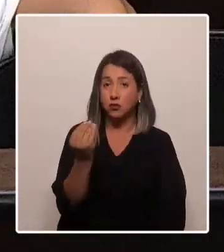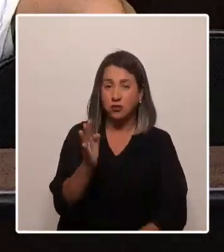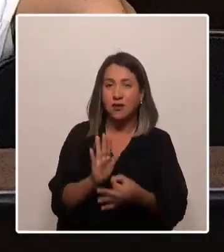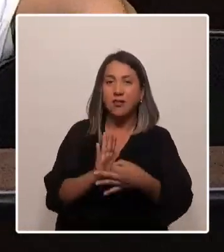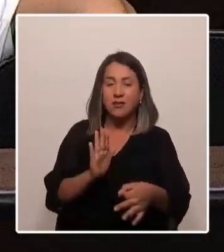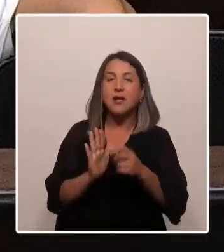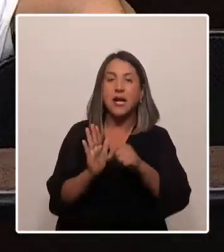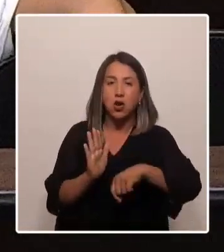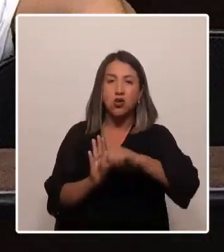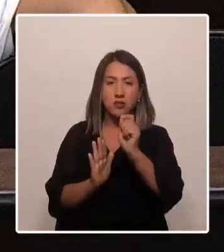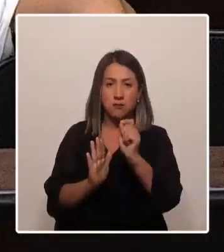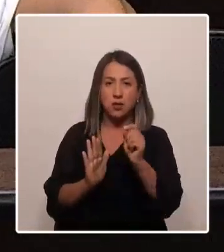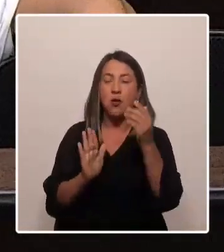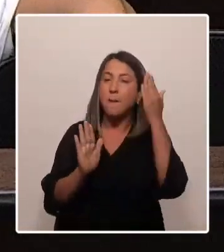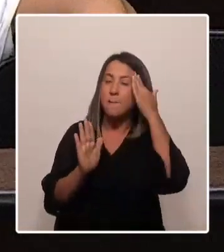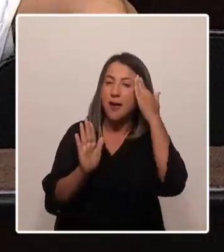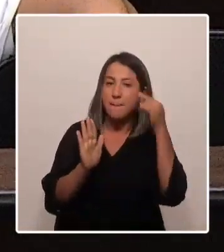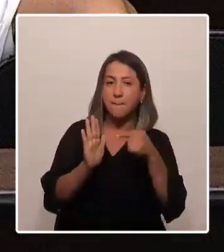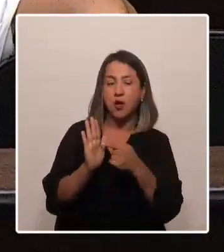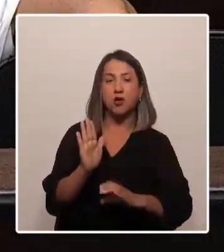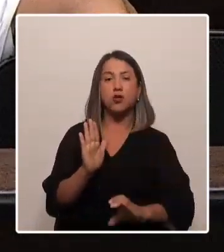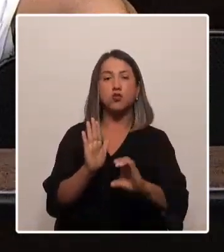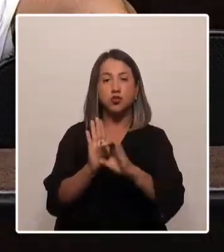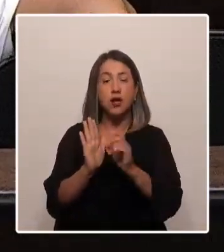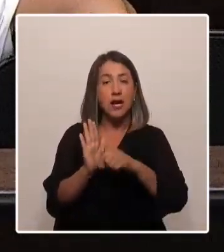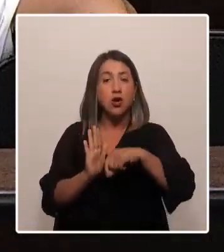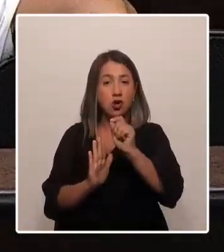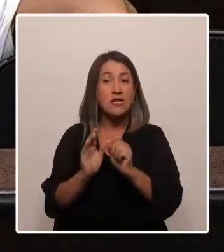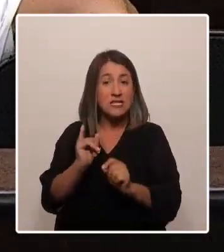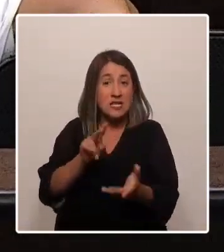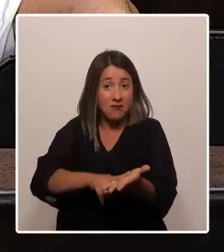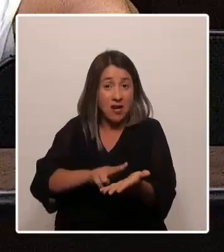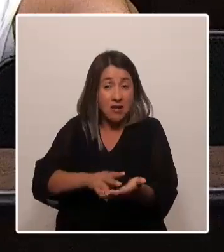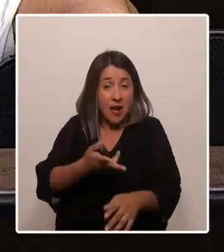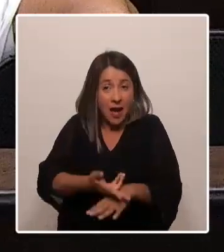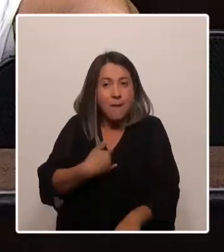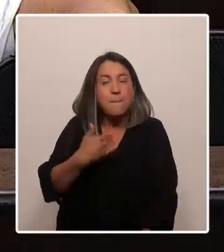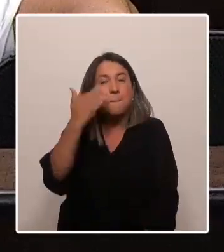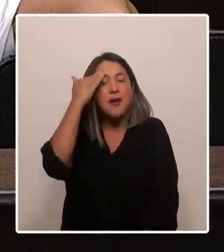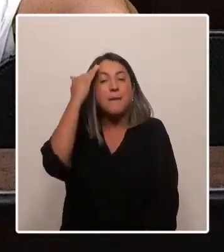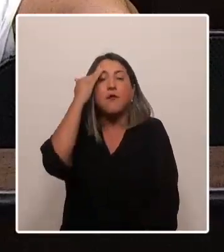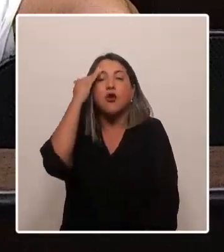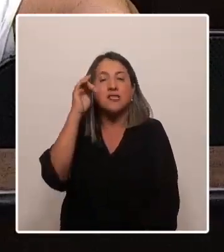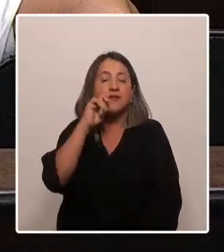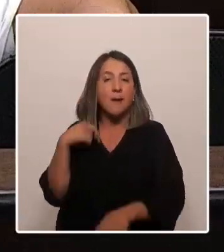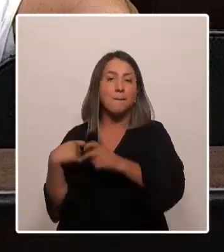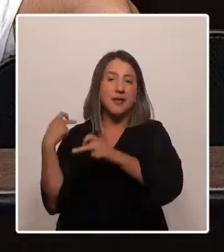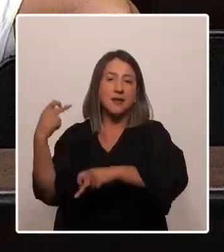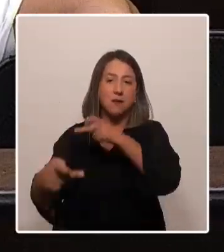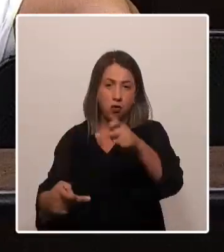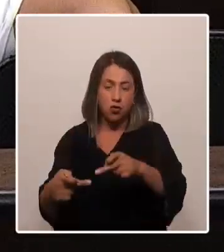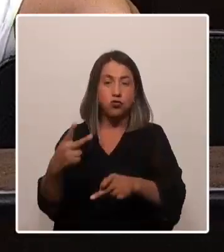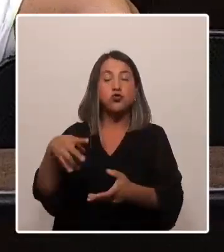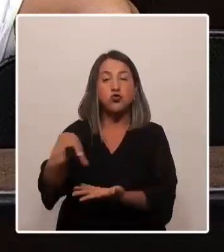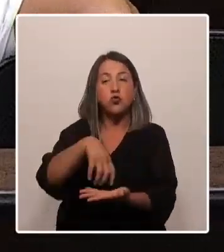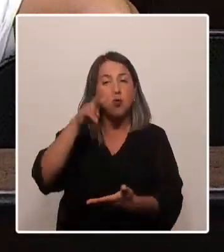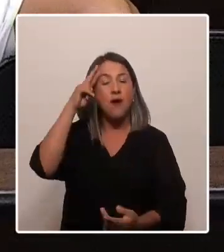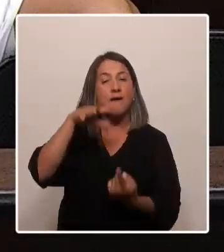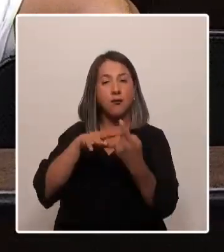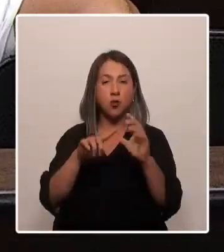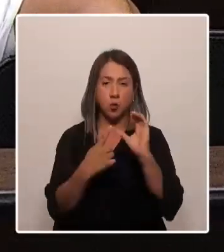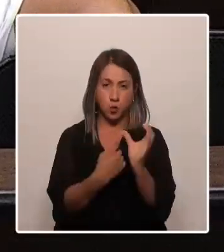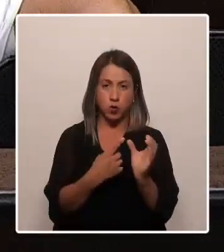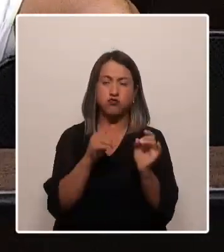de la memoria. La Constitución reconoce las memorias como patrimonio de los pueblos y sus culturas, porque el